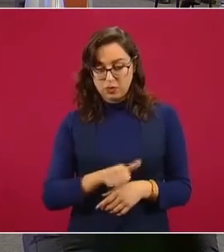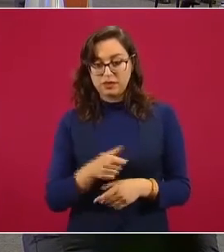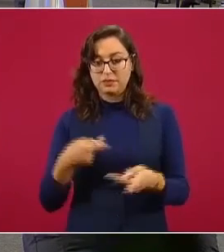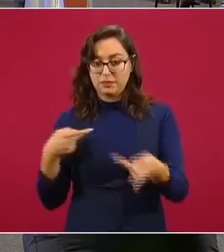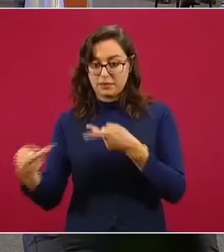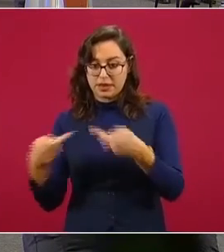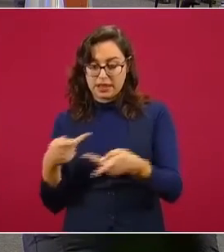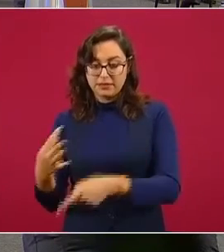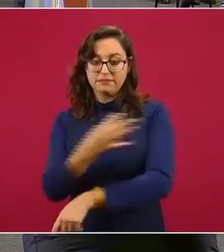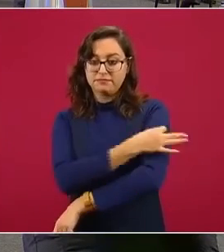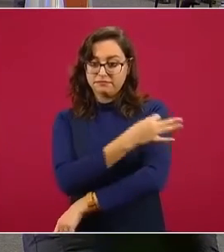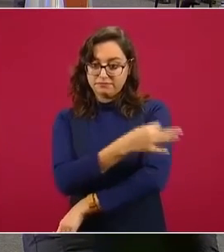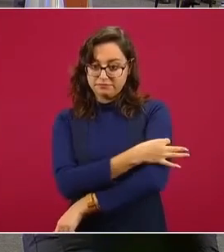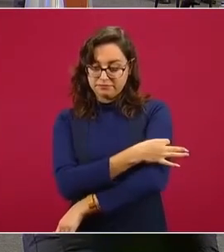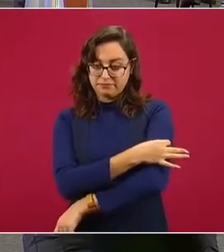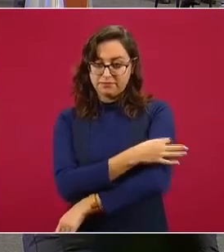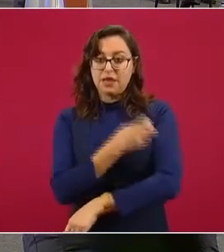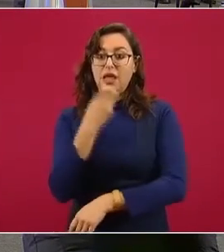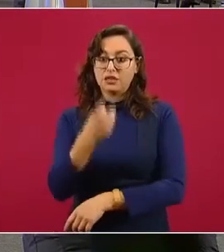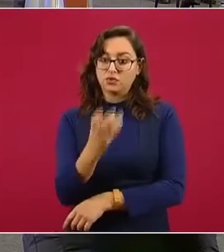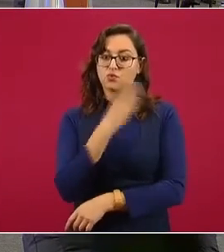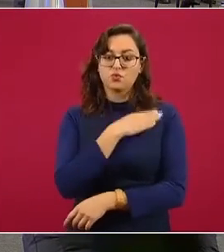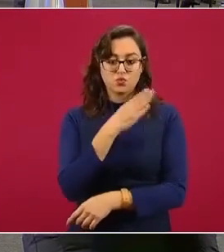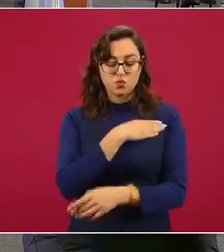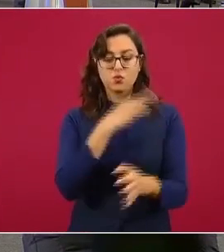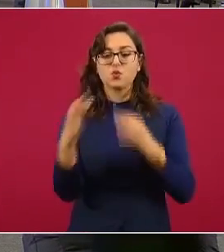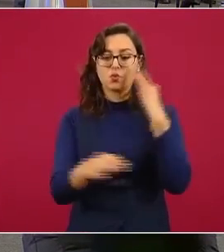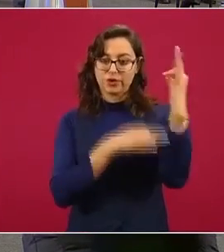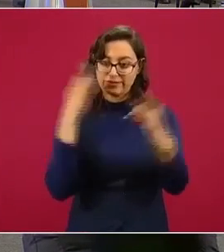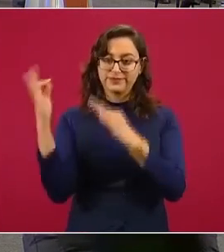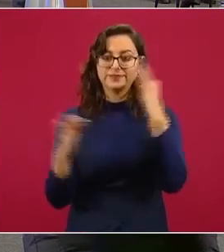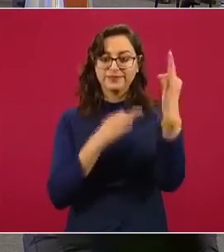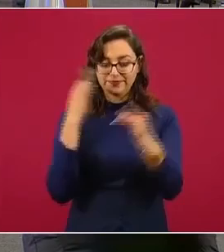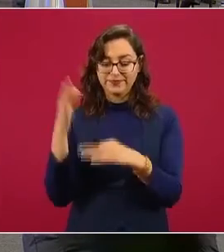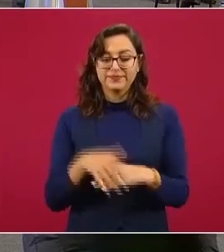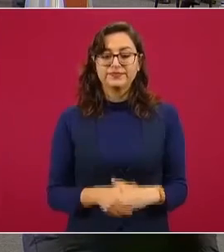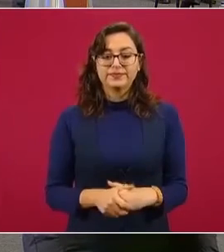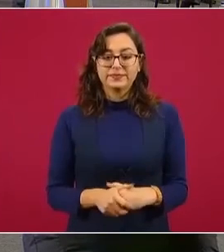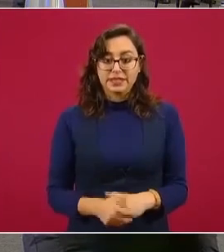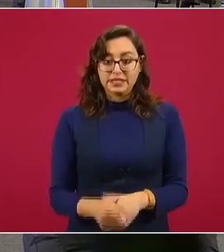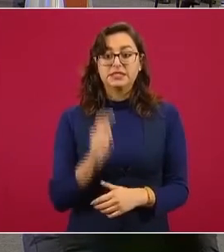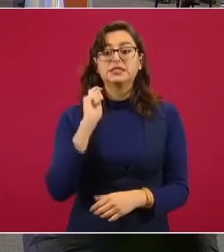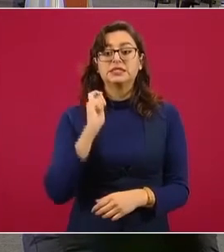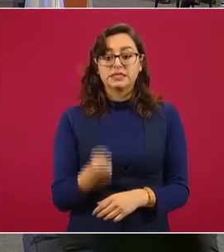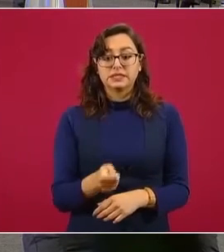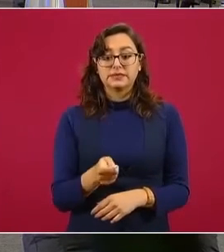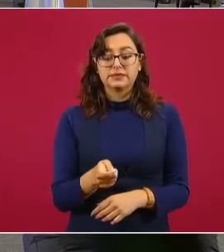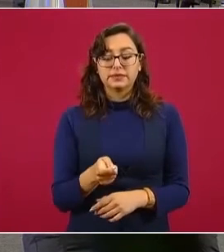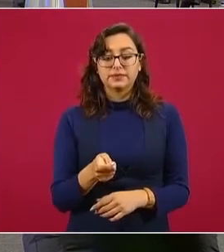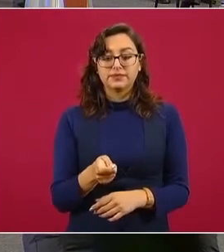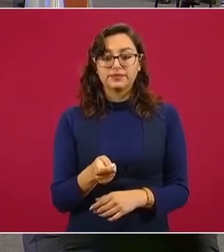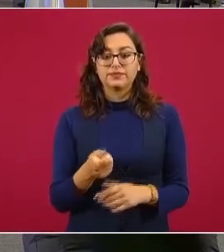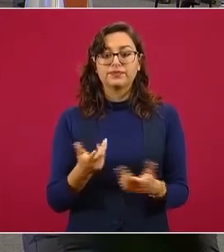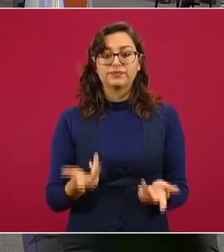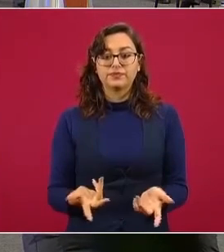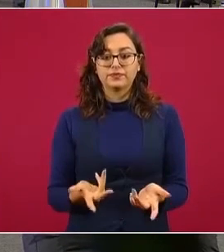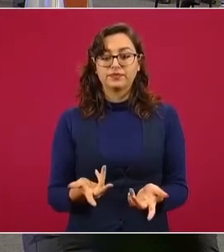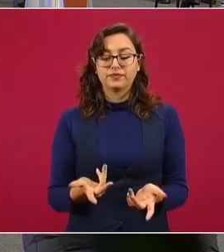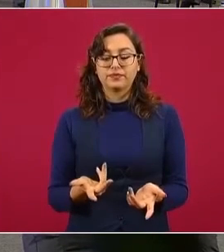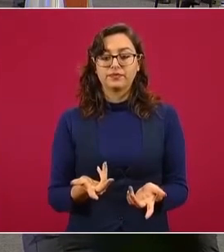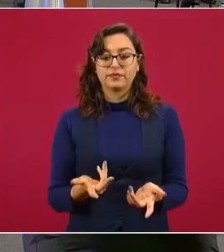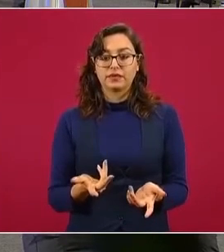que celebramos. Es una muy buena noticia para México. Es decir, vamos a empezar con una